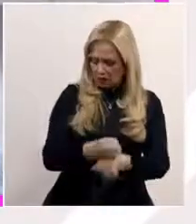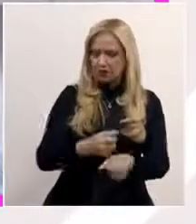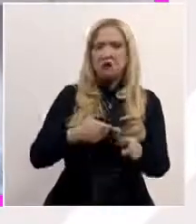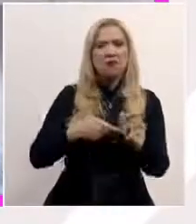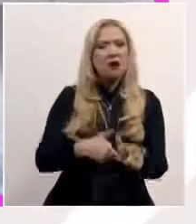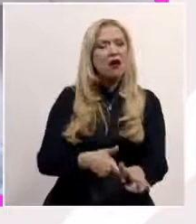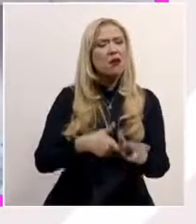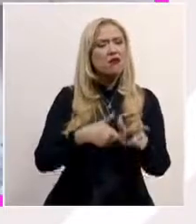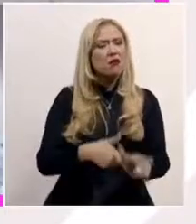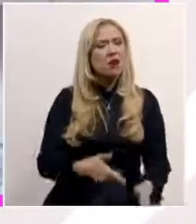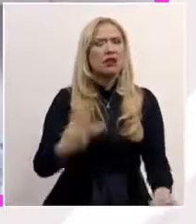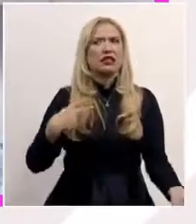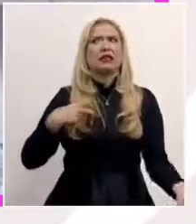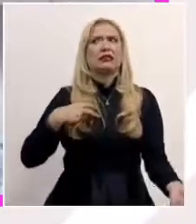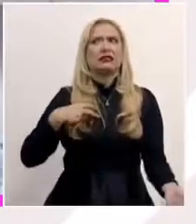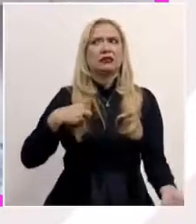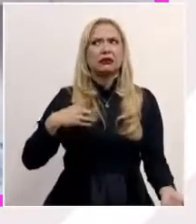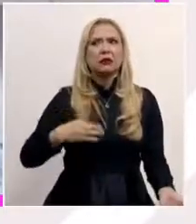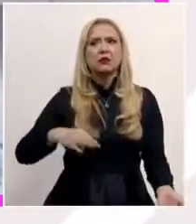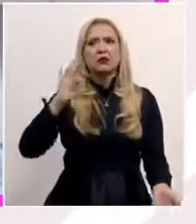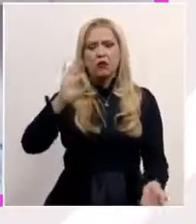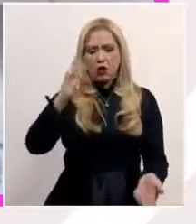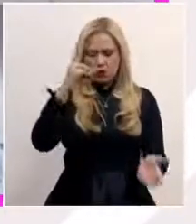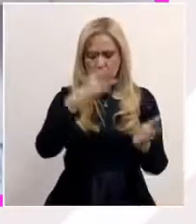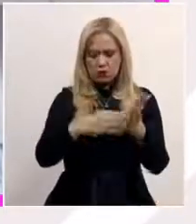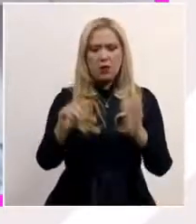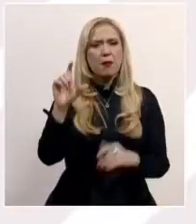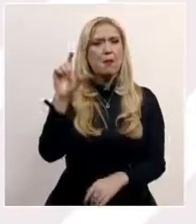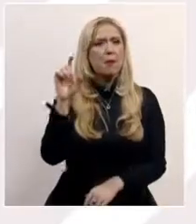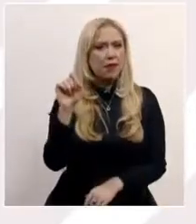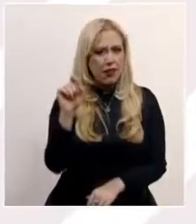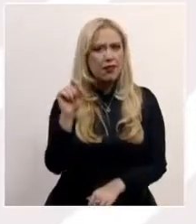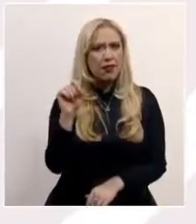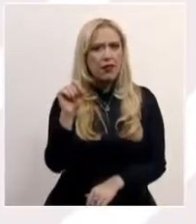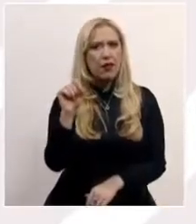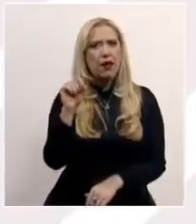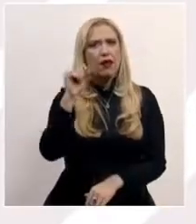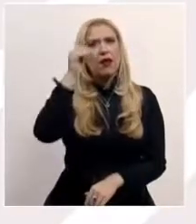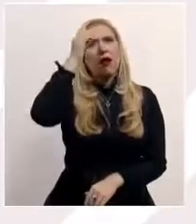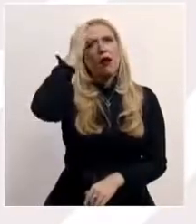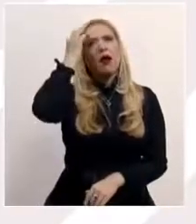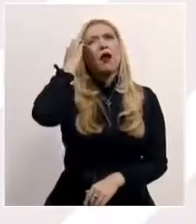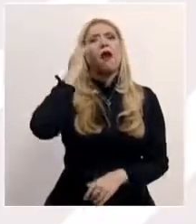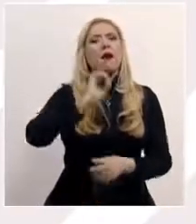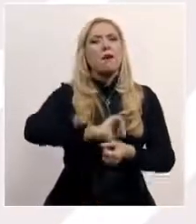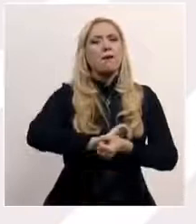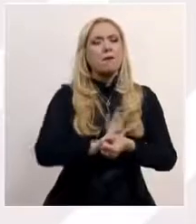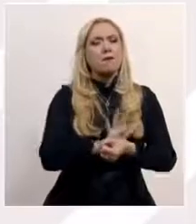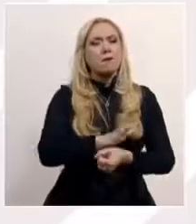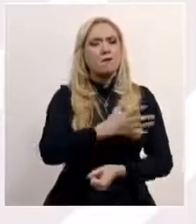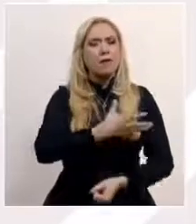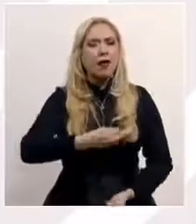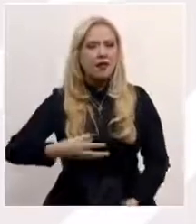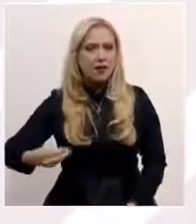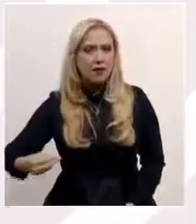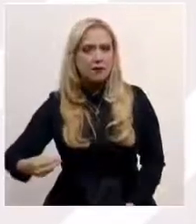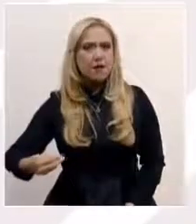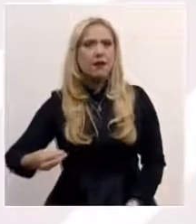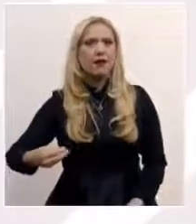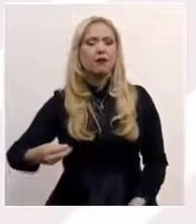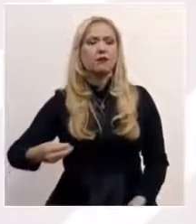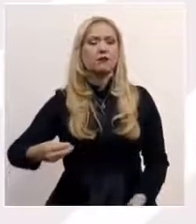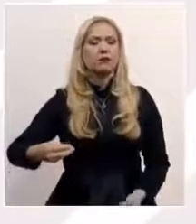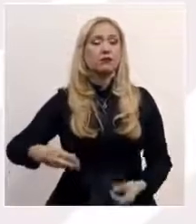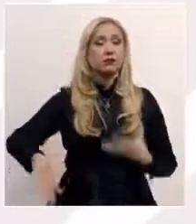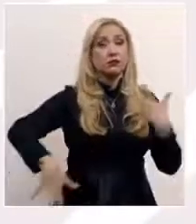hubo a partir del 2020, a partir de la pandemia y de la COVID, pues bueno, hay